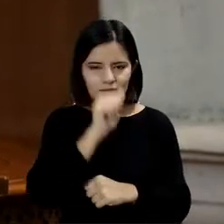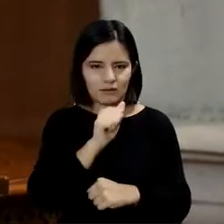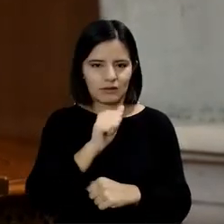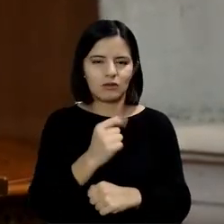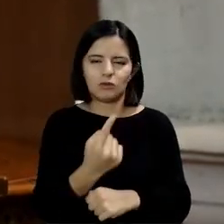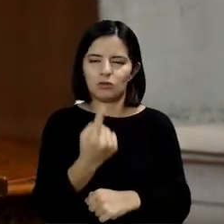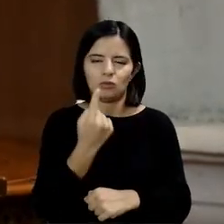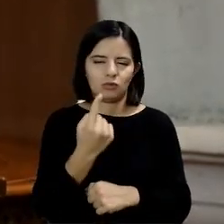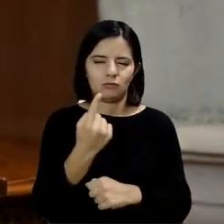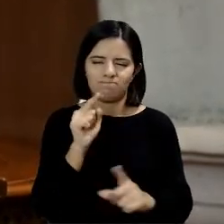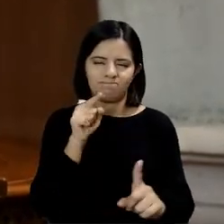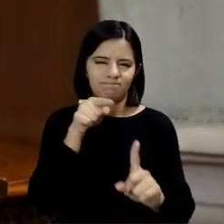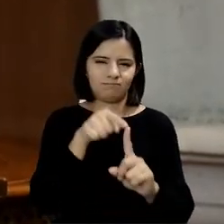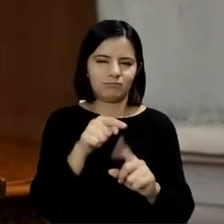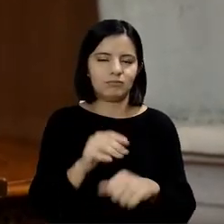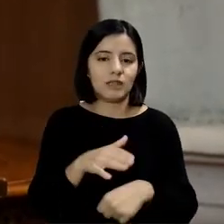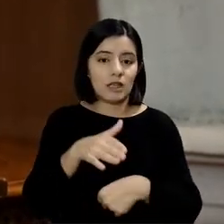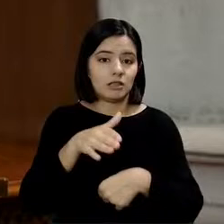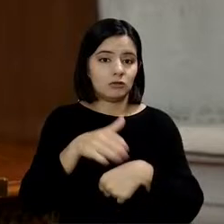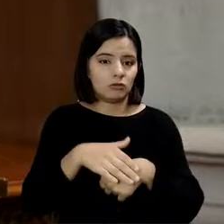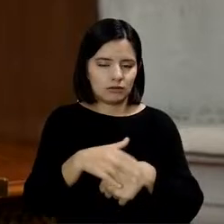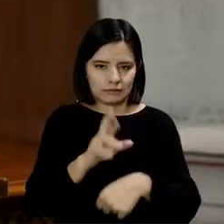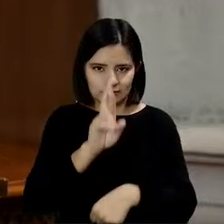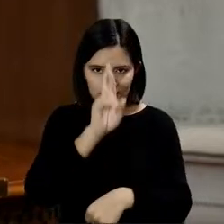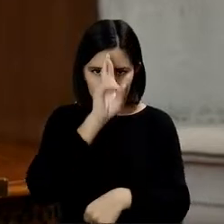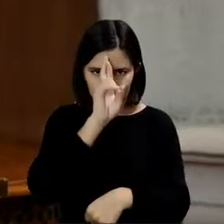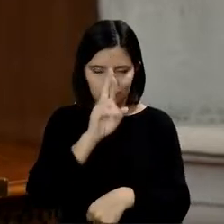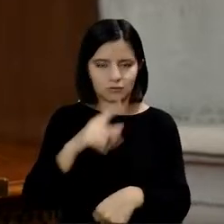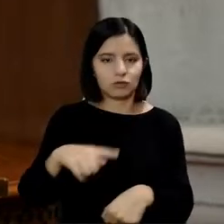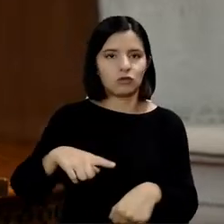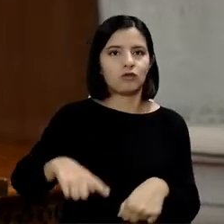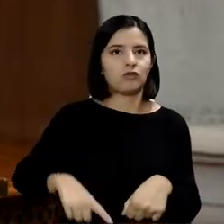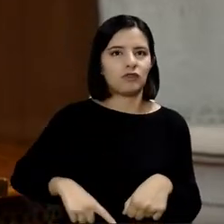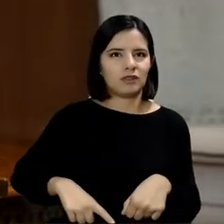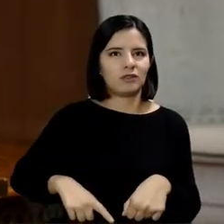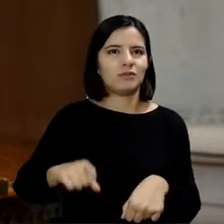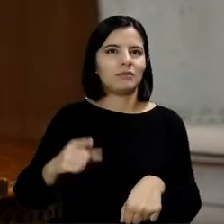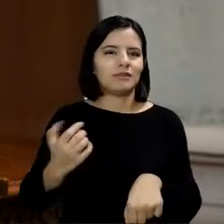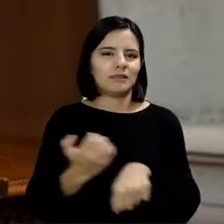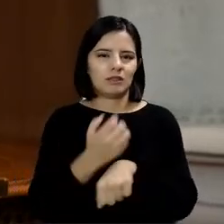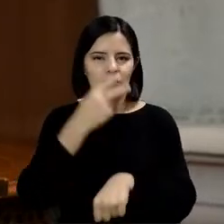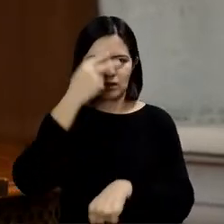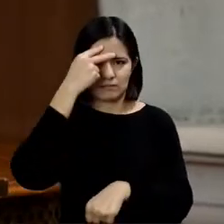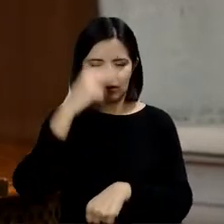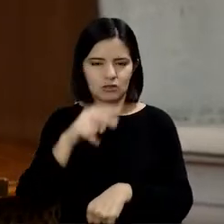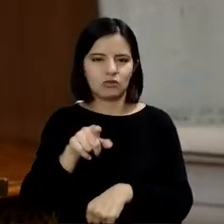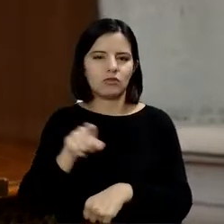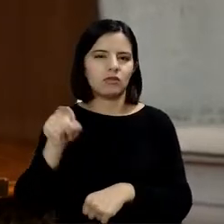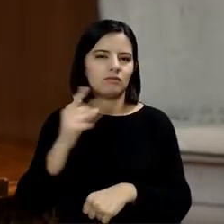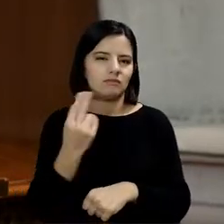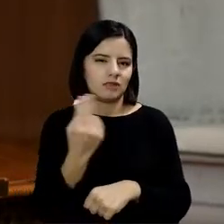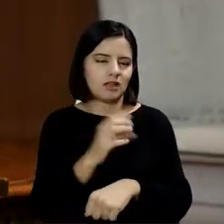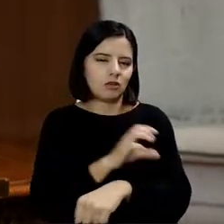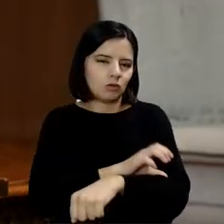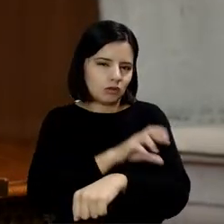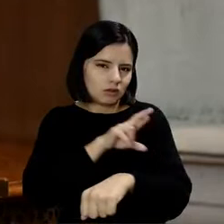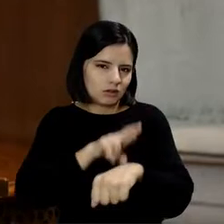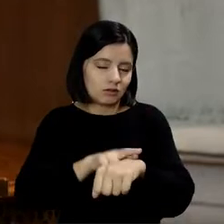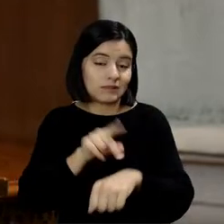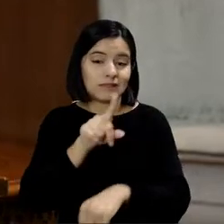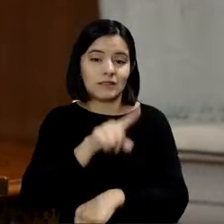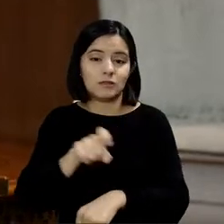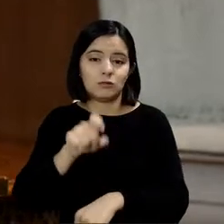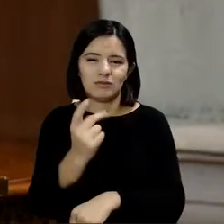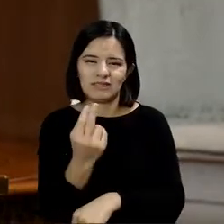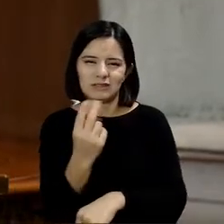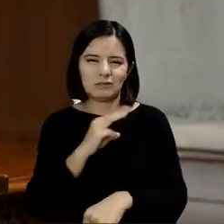único, se exhorta de manera respetuosa al Gobierno del Estado de México a coordinar una agenda con los 125